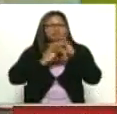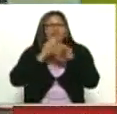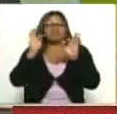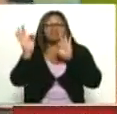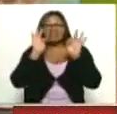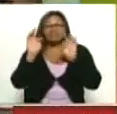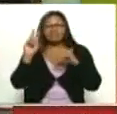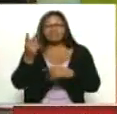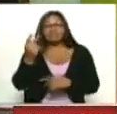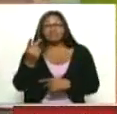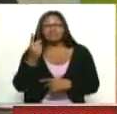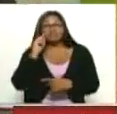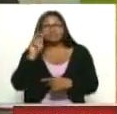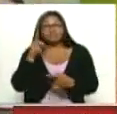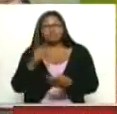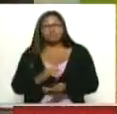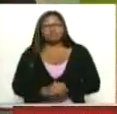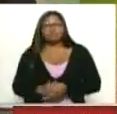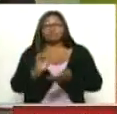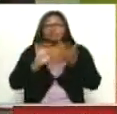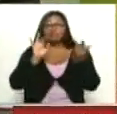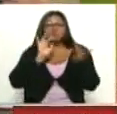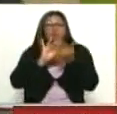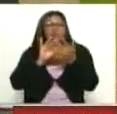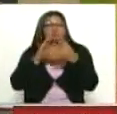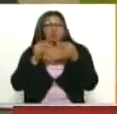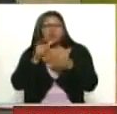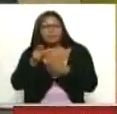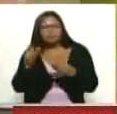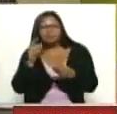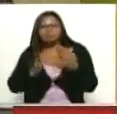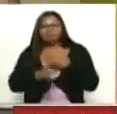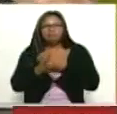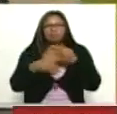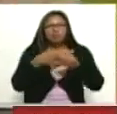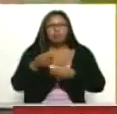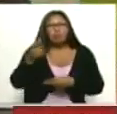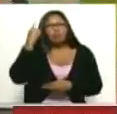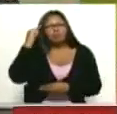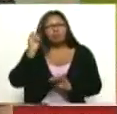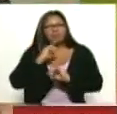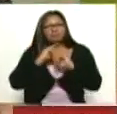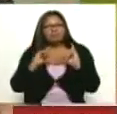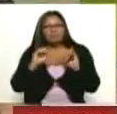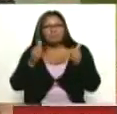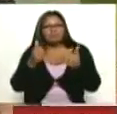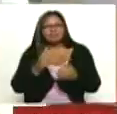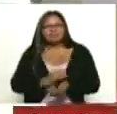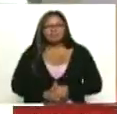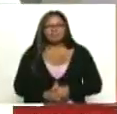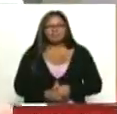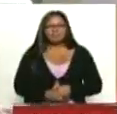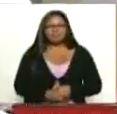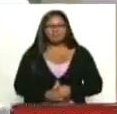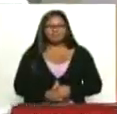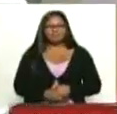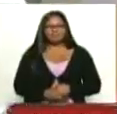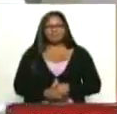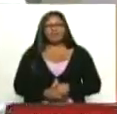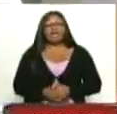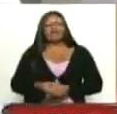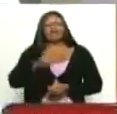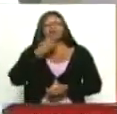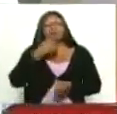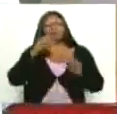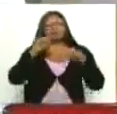su segunda edición, los puntos de conexión, la gente cómo la sigue y la fecha de cuándo concluye. Así es, mira,